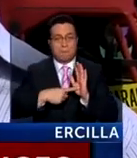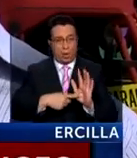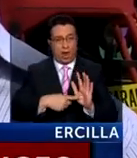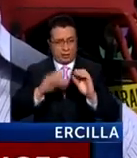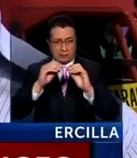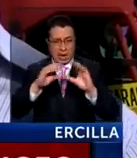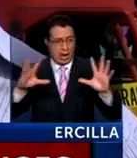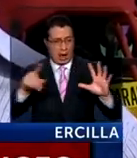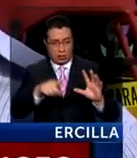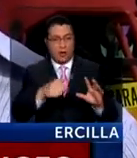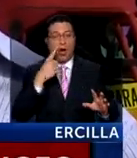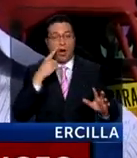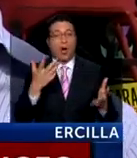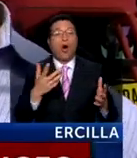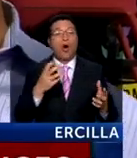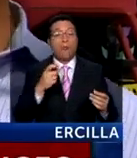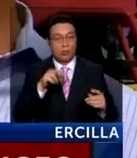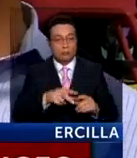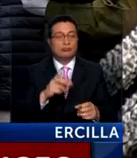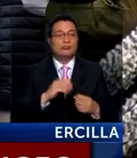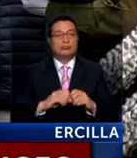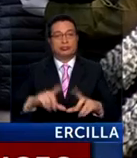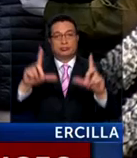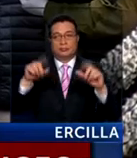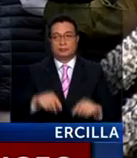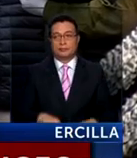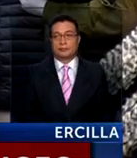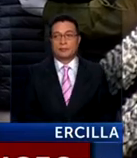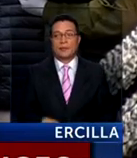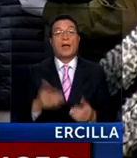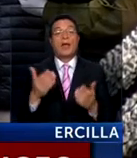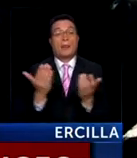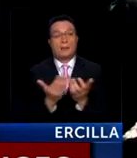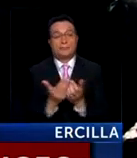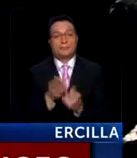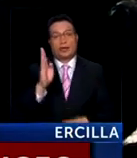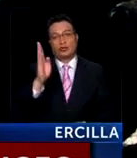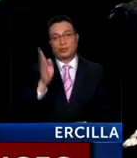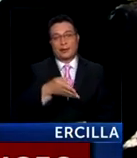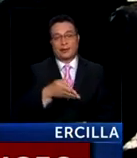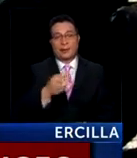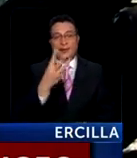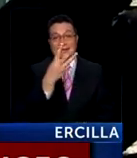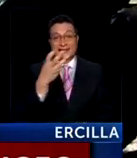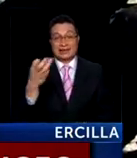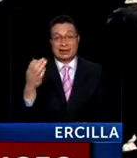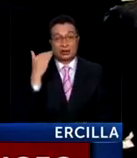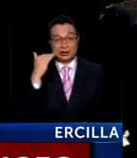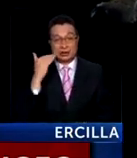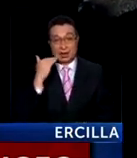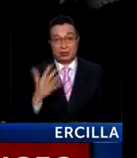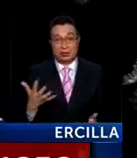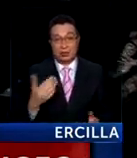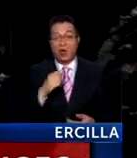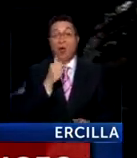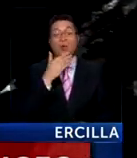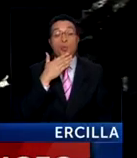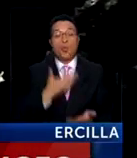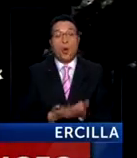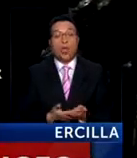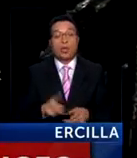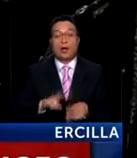Clara la dinámica en que este hecho se produce las clases ya fueron suspendidas para estos 300 alumnos que aún no saben cuándo